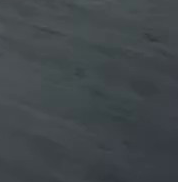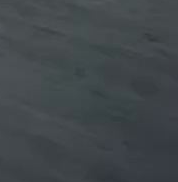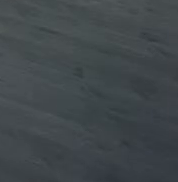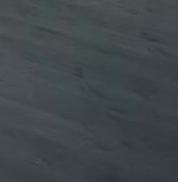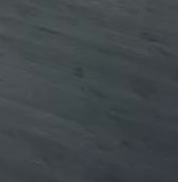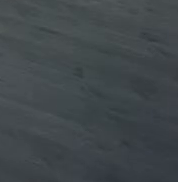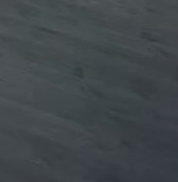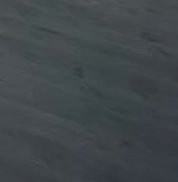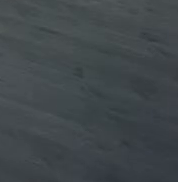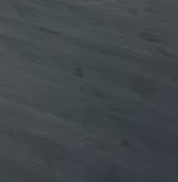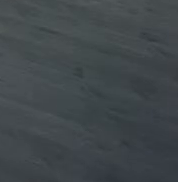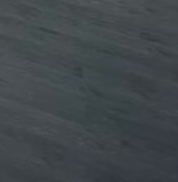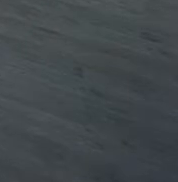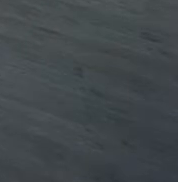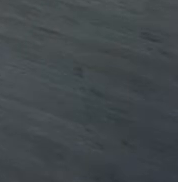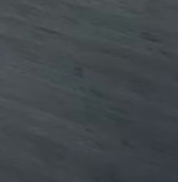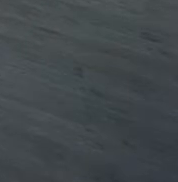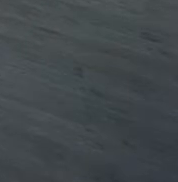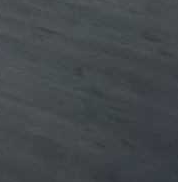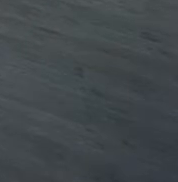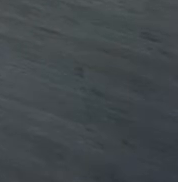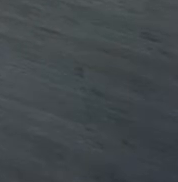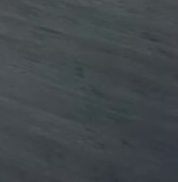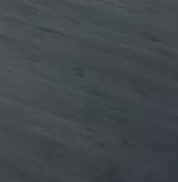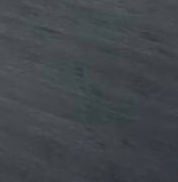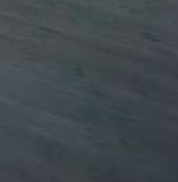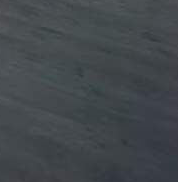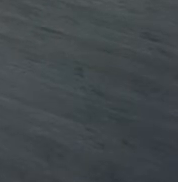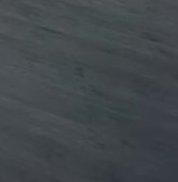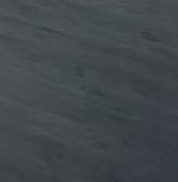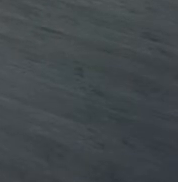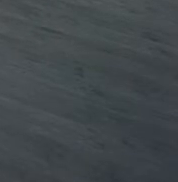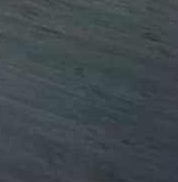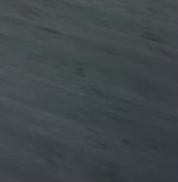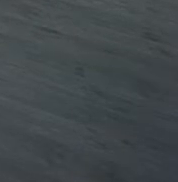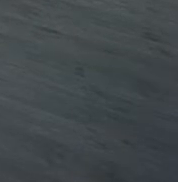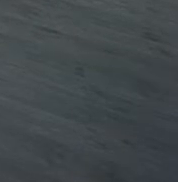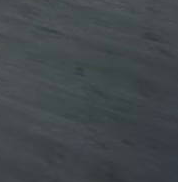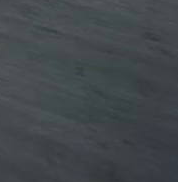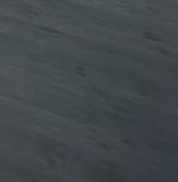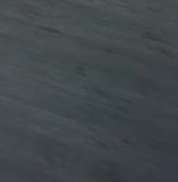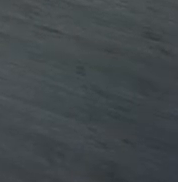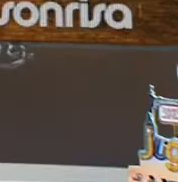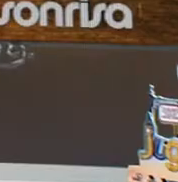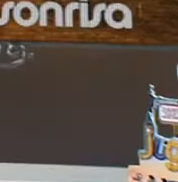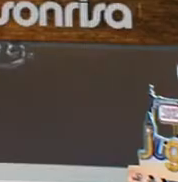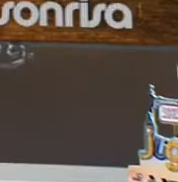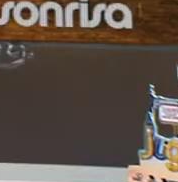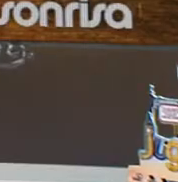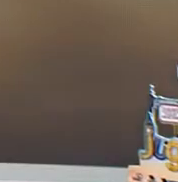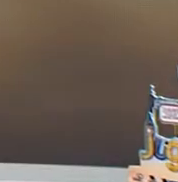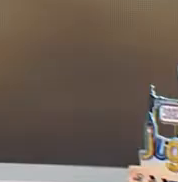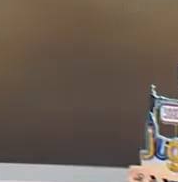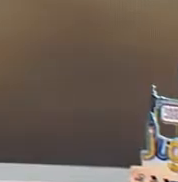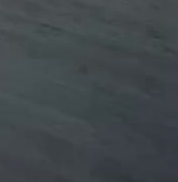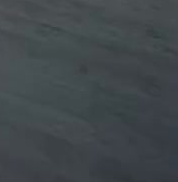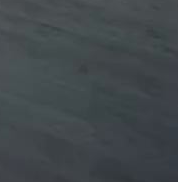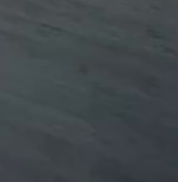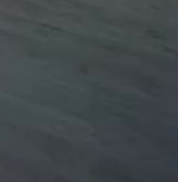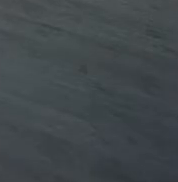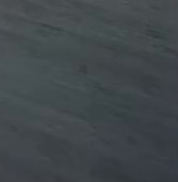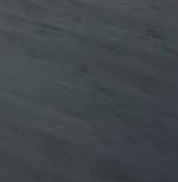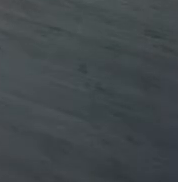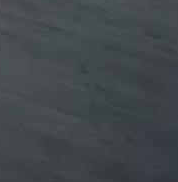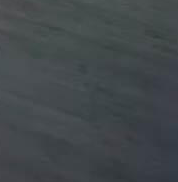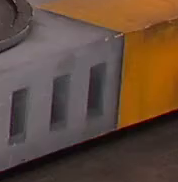de...? ¿Sabes qué? Sí, consígueme su cabina para mañana, que la tenga ahí. Lo vamos a ocupar esa cabina con candado, lo vamos a dejar encerrado.